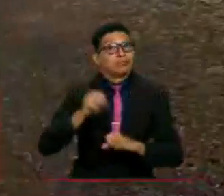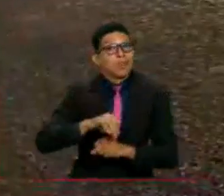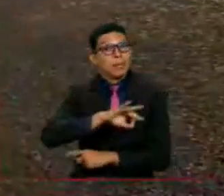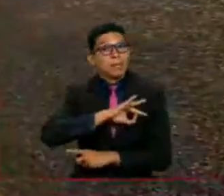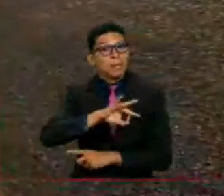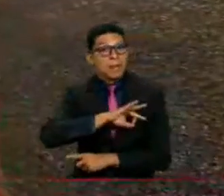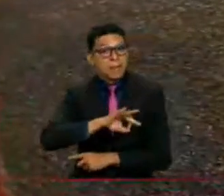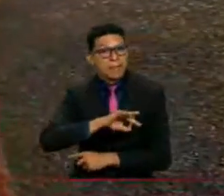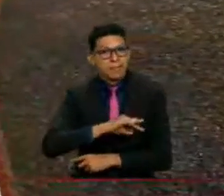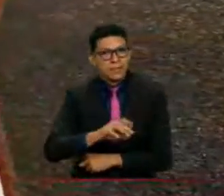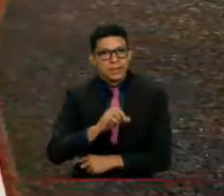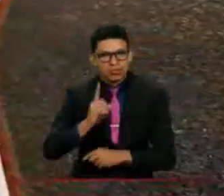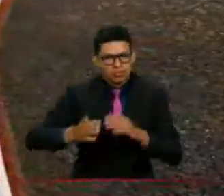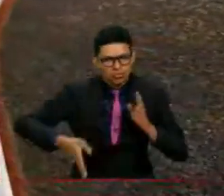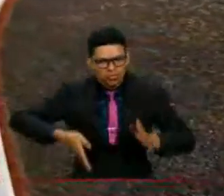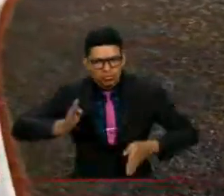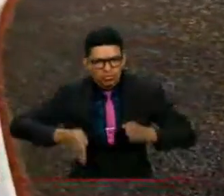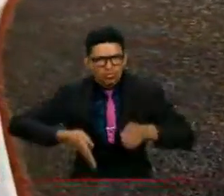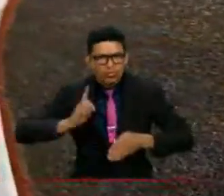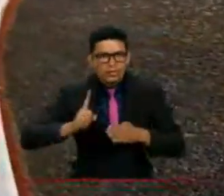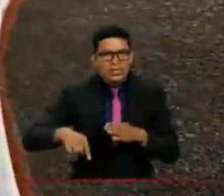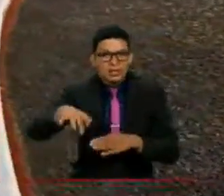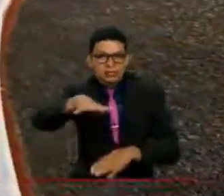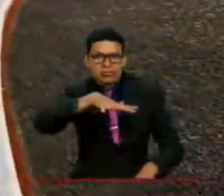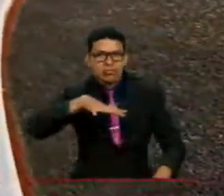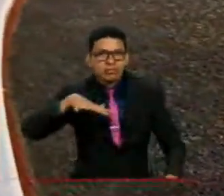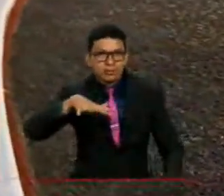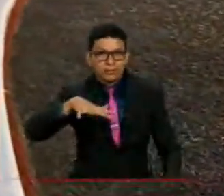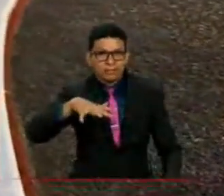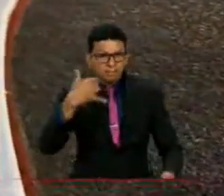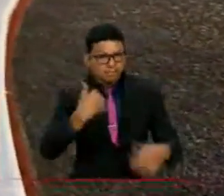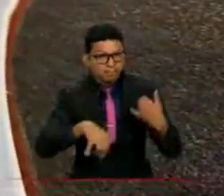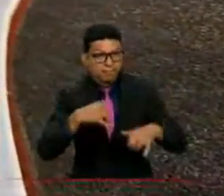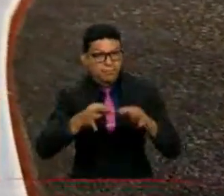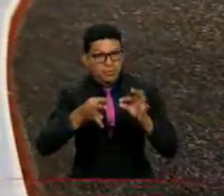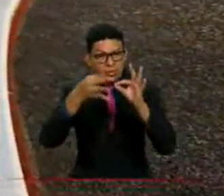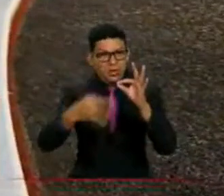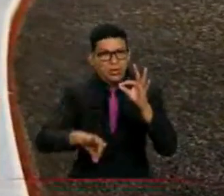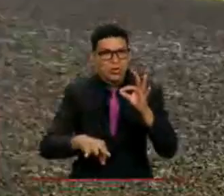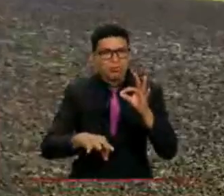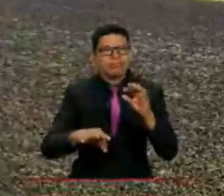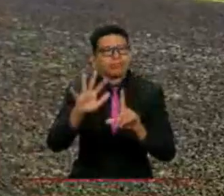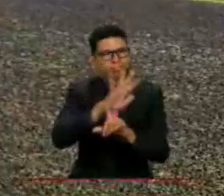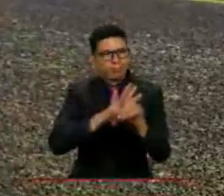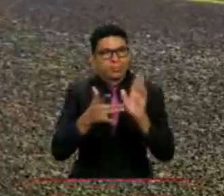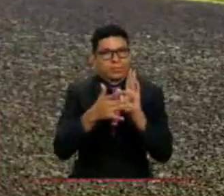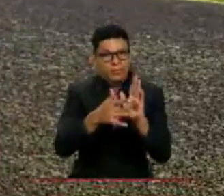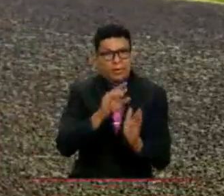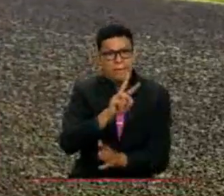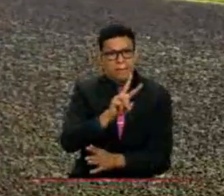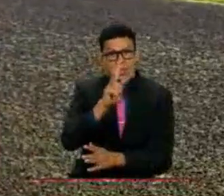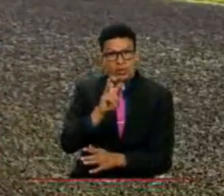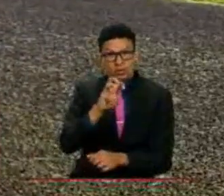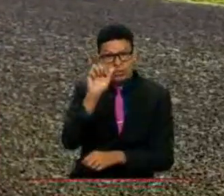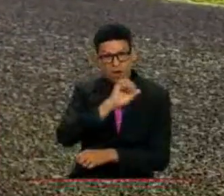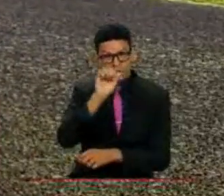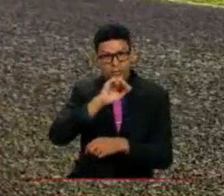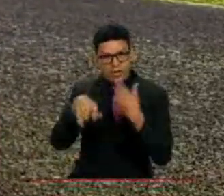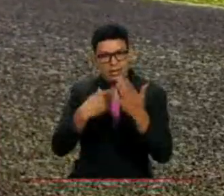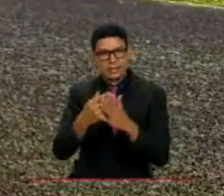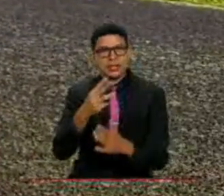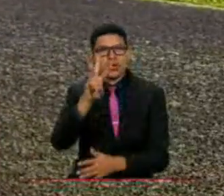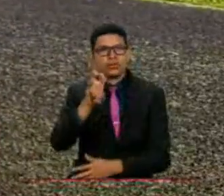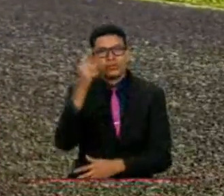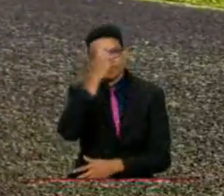obtener medallas en las pruebas de pista y campo. Recuerde que los Juegos Paralímpicos serán transmitidos del 28 de agosto y hasta el 8 de